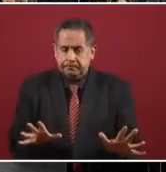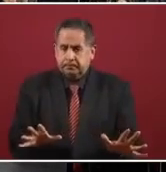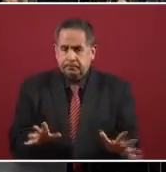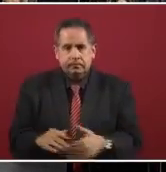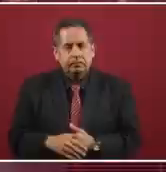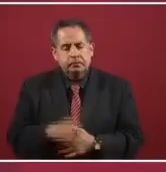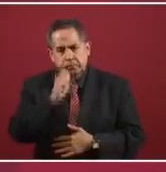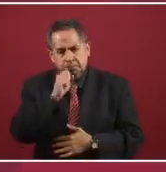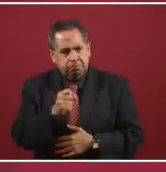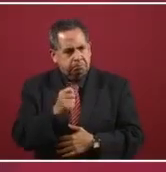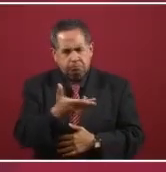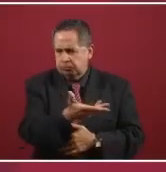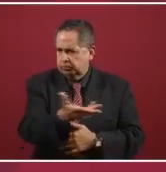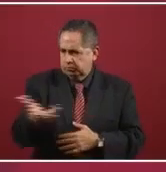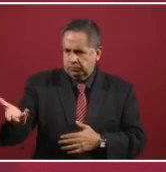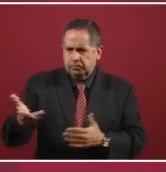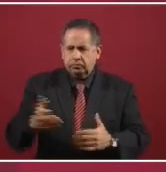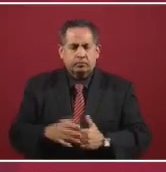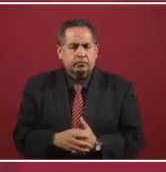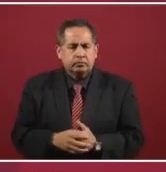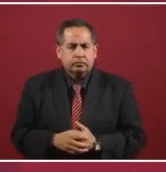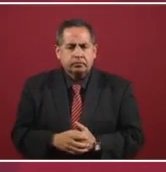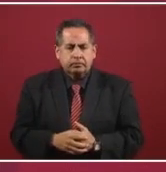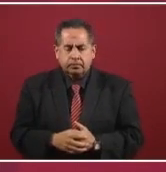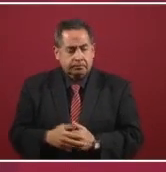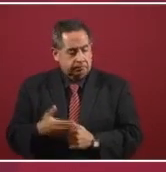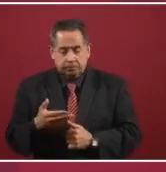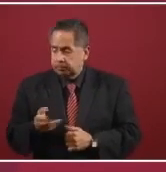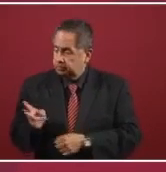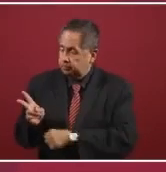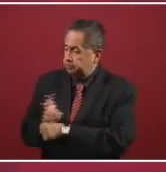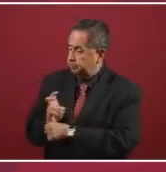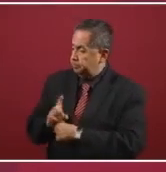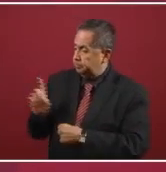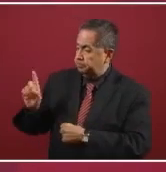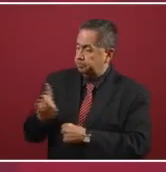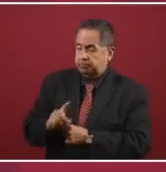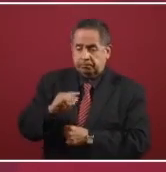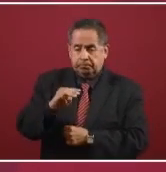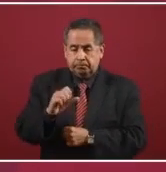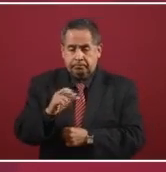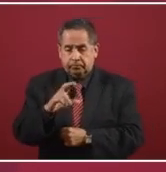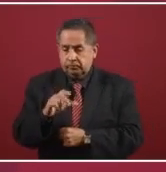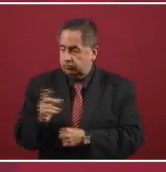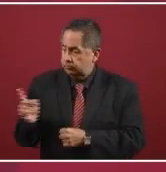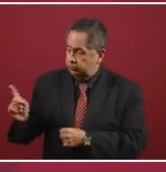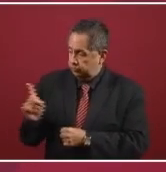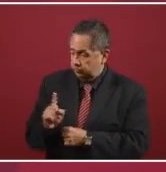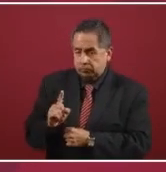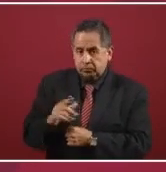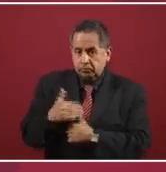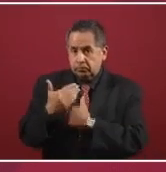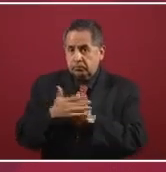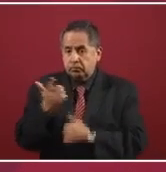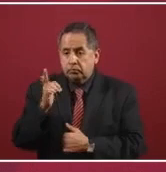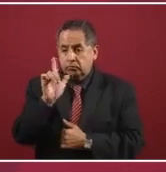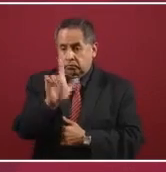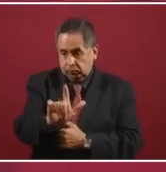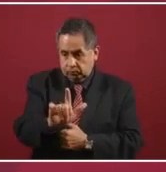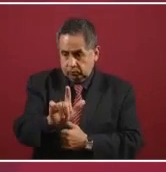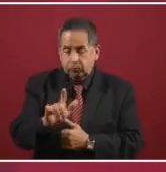también invitamos a Marcelo para que el próximo lunes nos dé